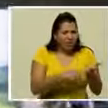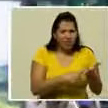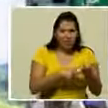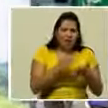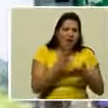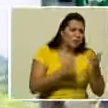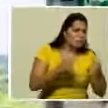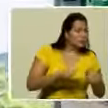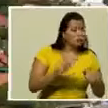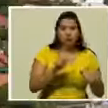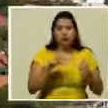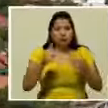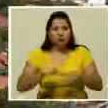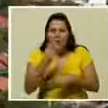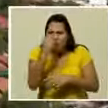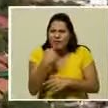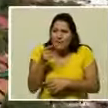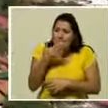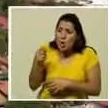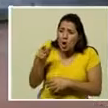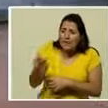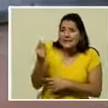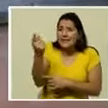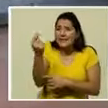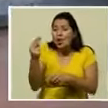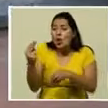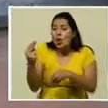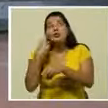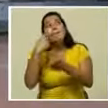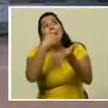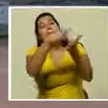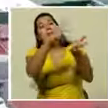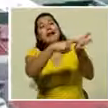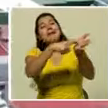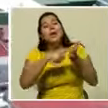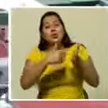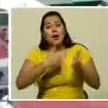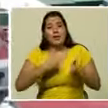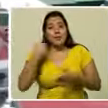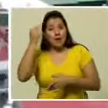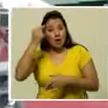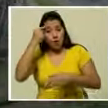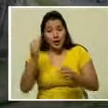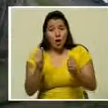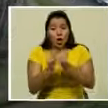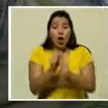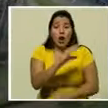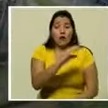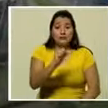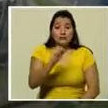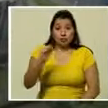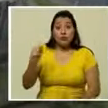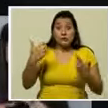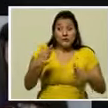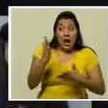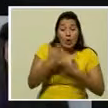ser utilizado para pagar parte de la deuda del Estado con la Caja Costarricense del Seguro Social, como lo habían planteado algunas